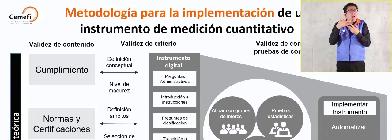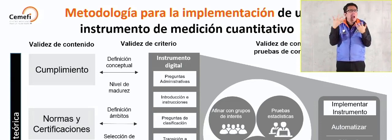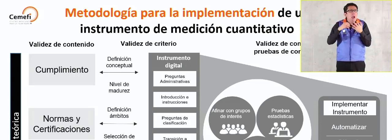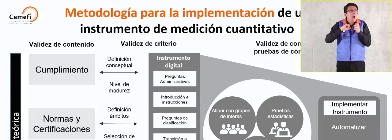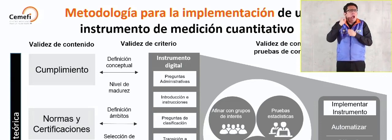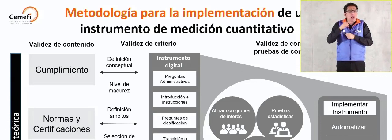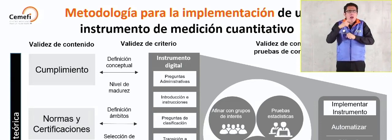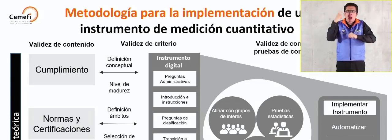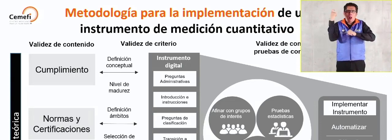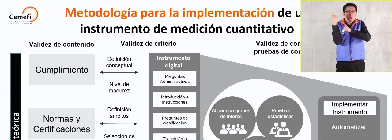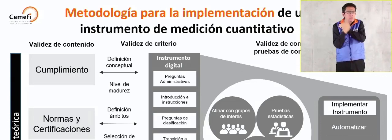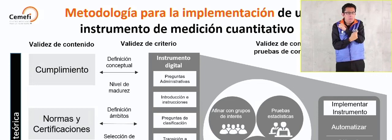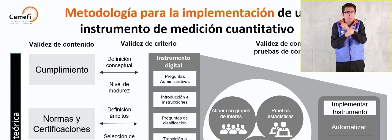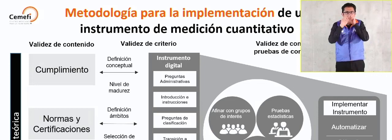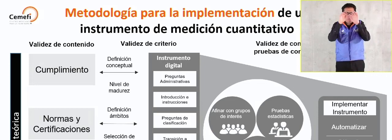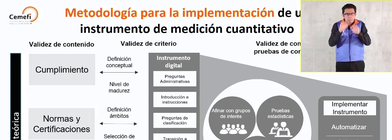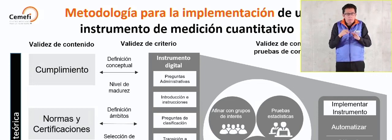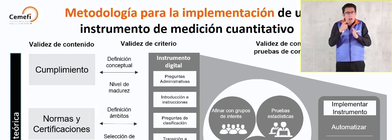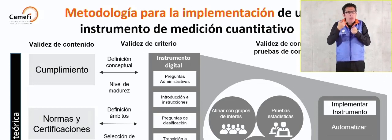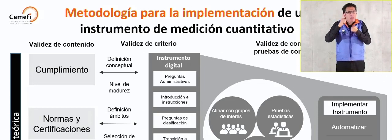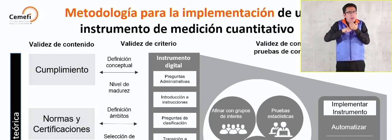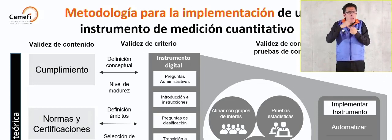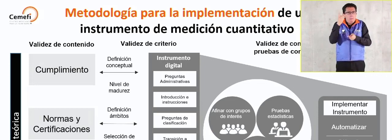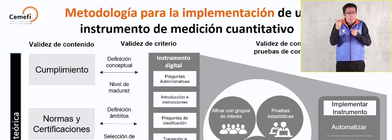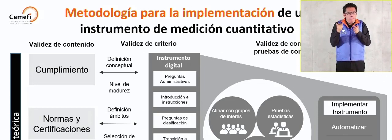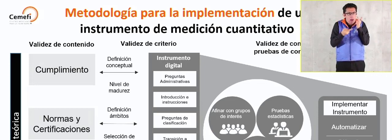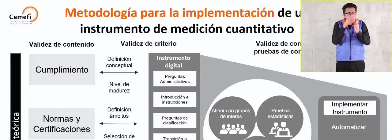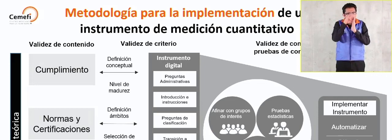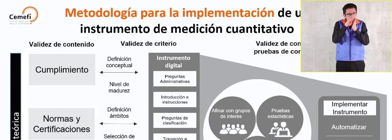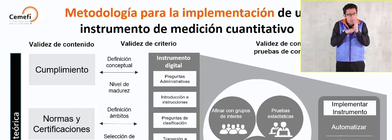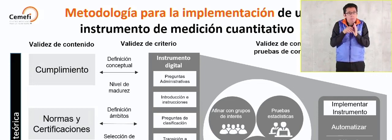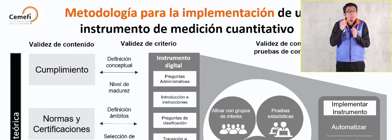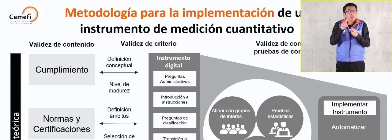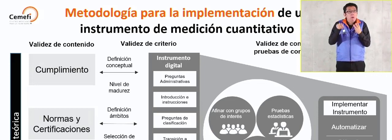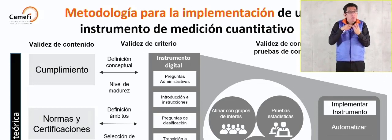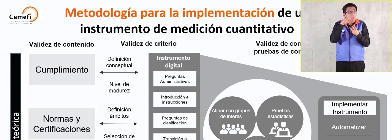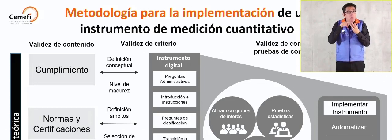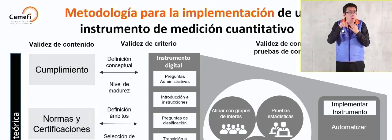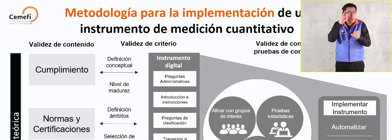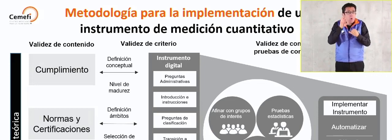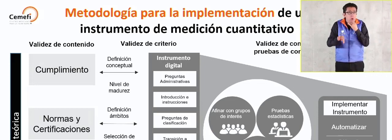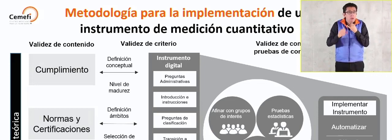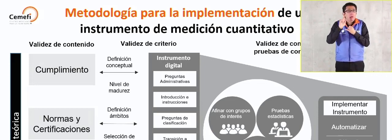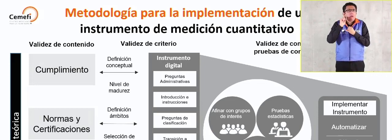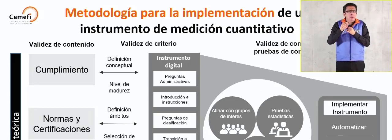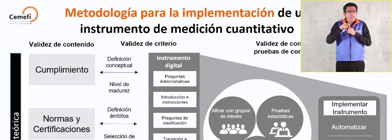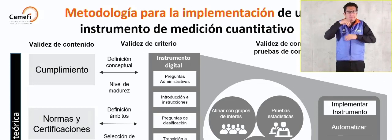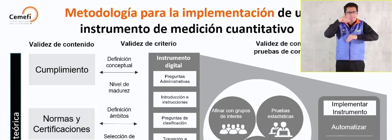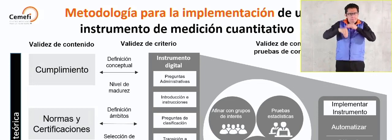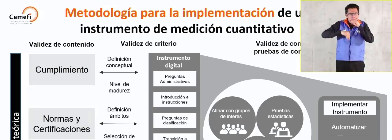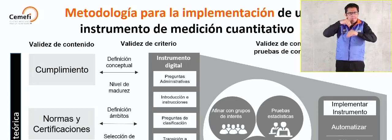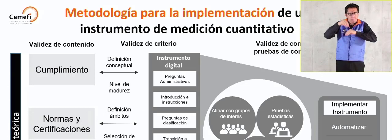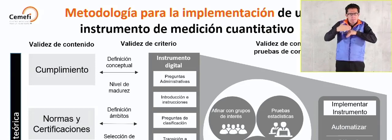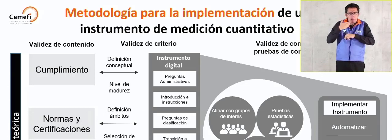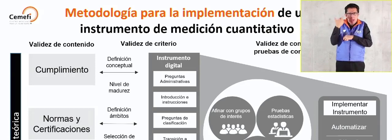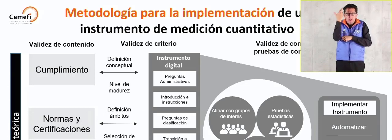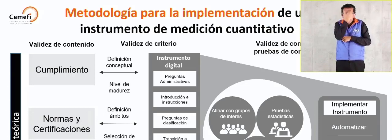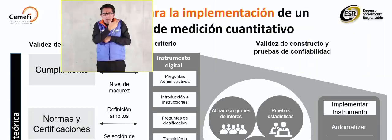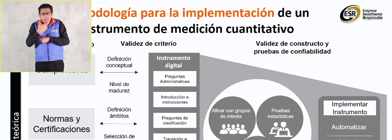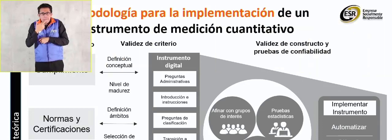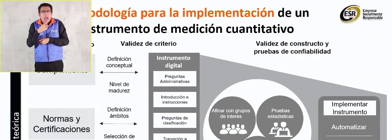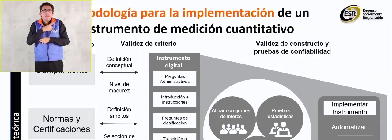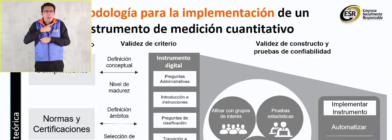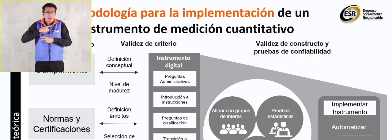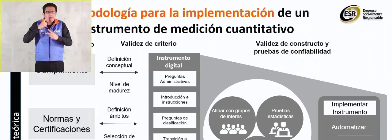automatizado y operacionalizado en cada una de sus preguntas. Y por último, una validez de constructo. ¿Esto qué quiere decir? Habría que